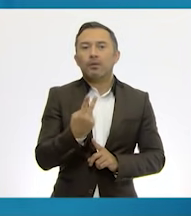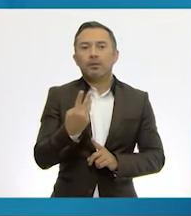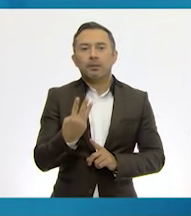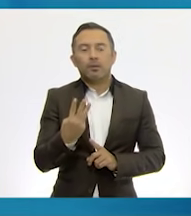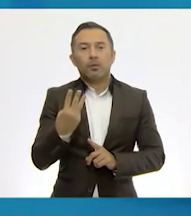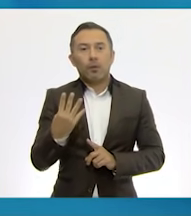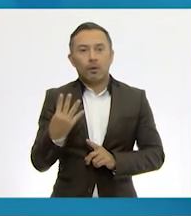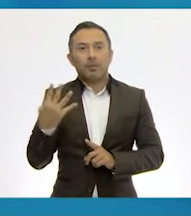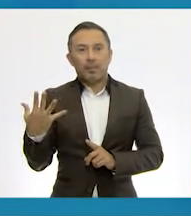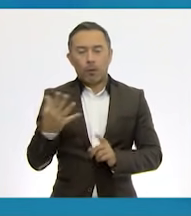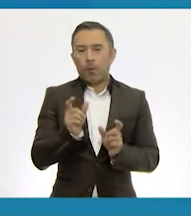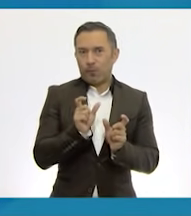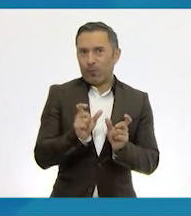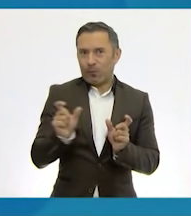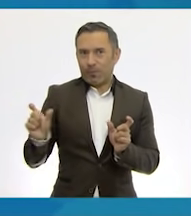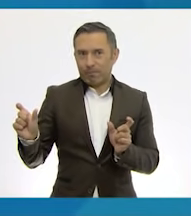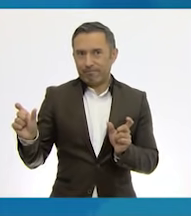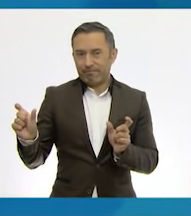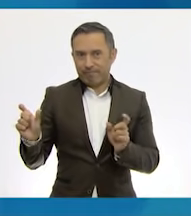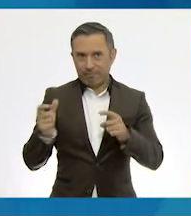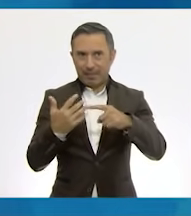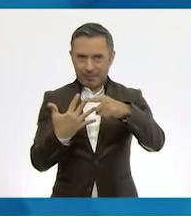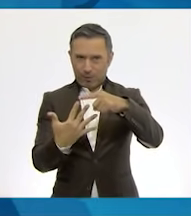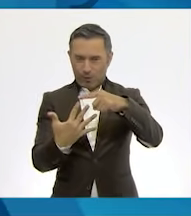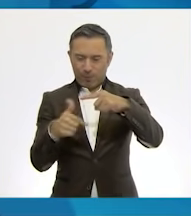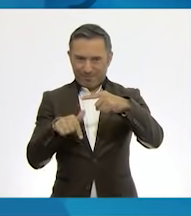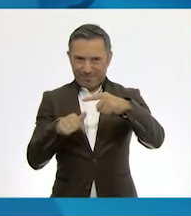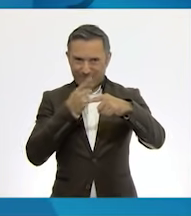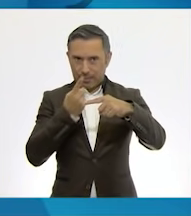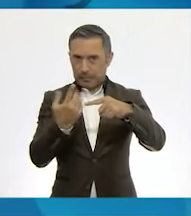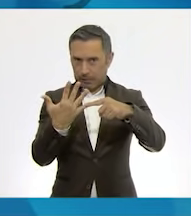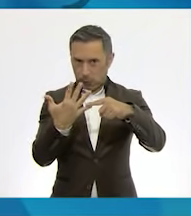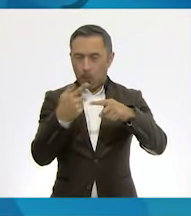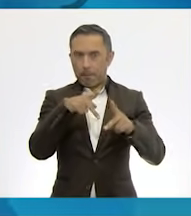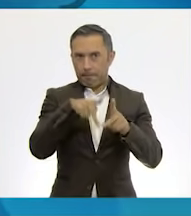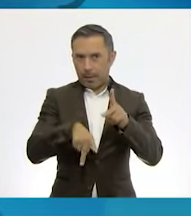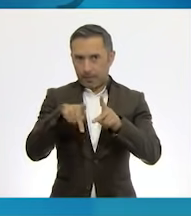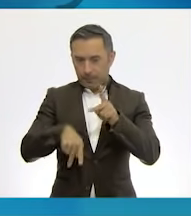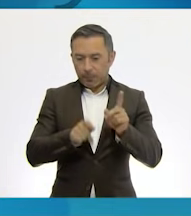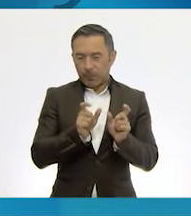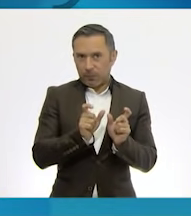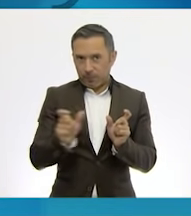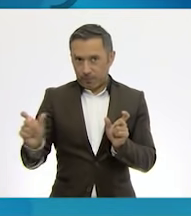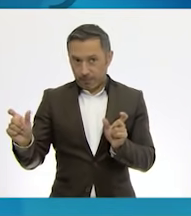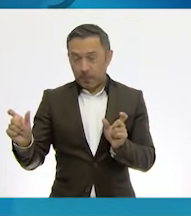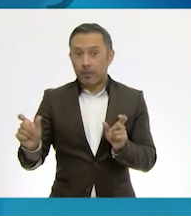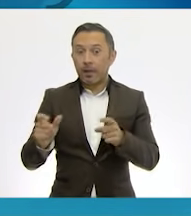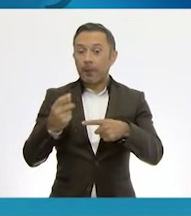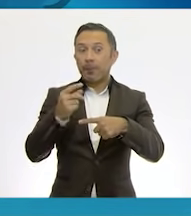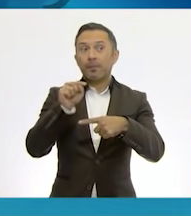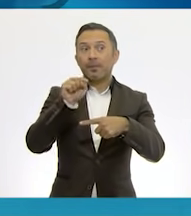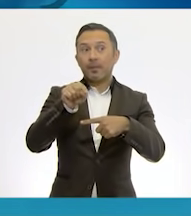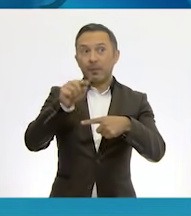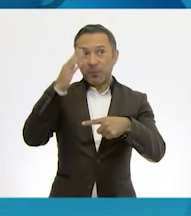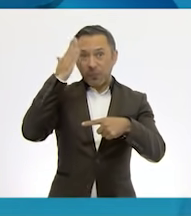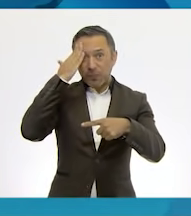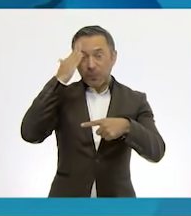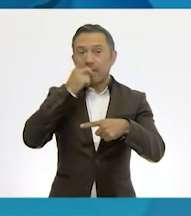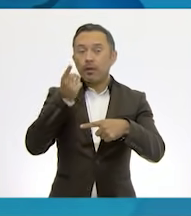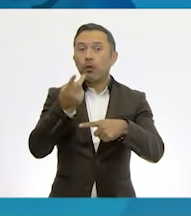como lo indica el denominador, y el numerador nos dice que nos movamos hacia el segundo bloque